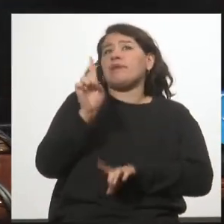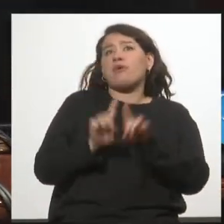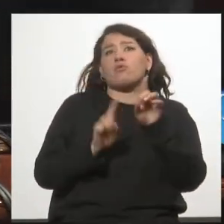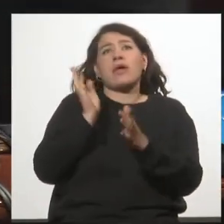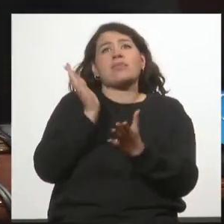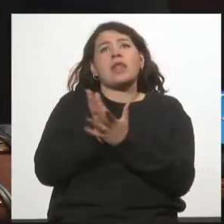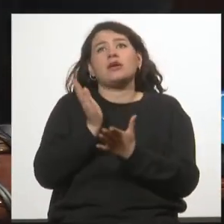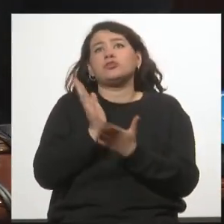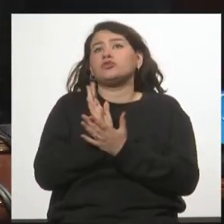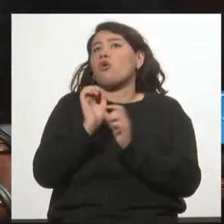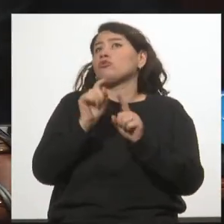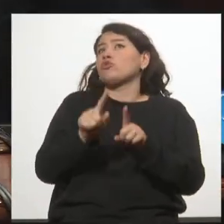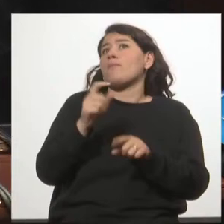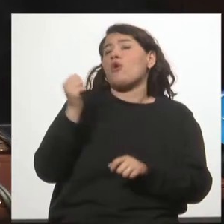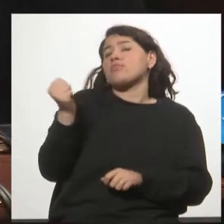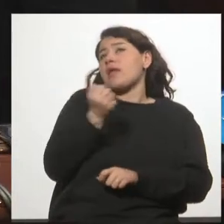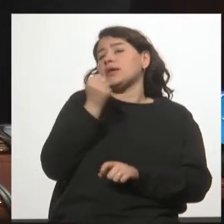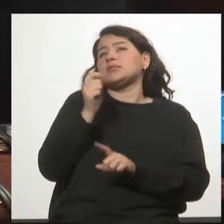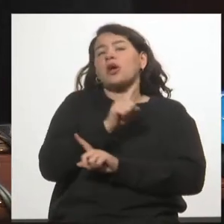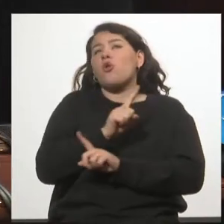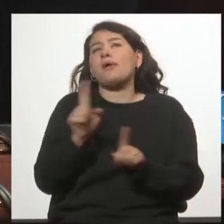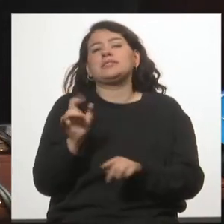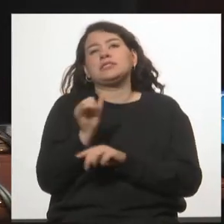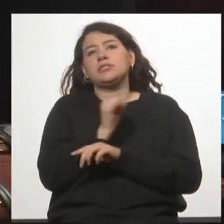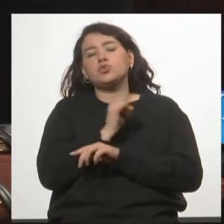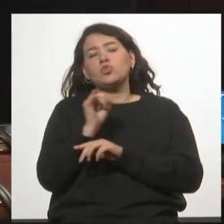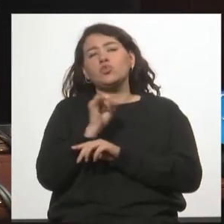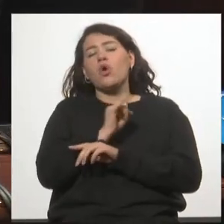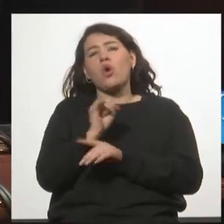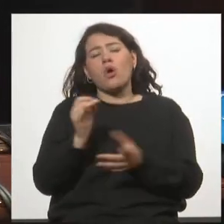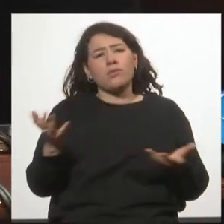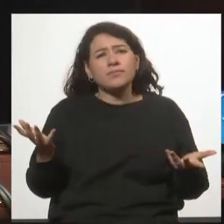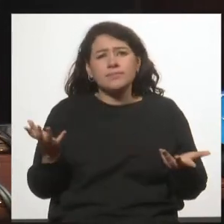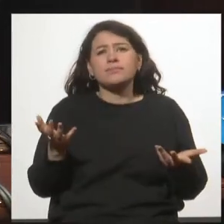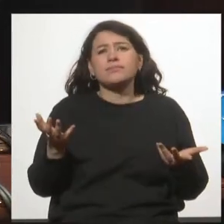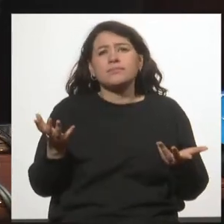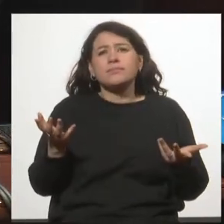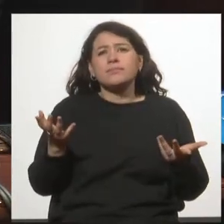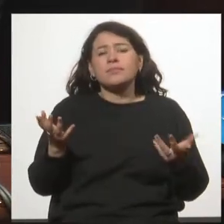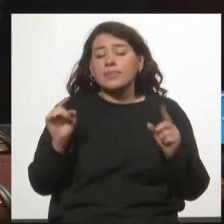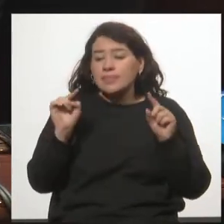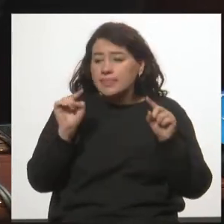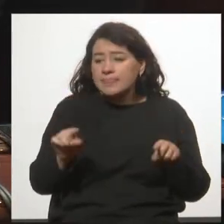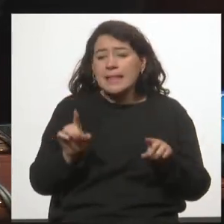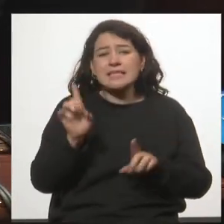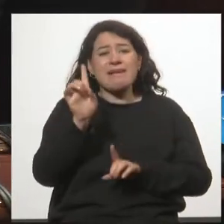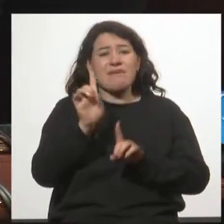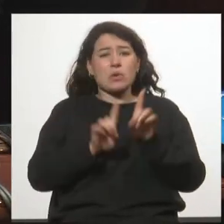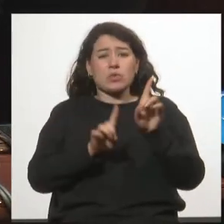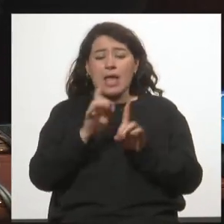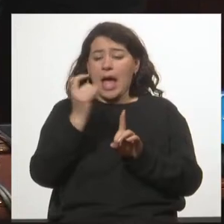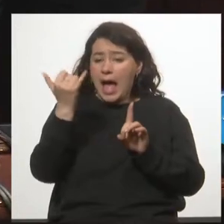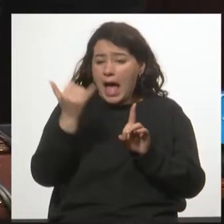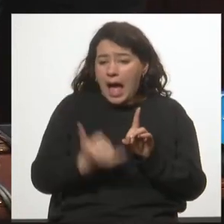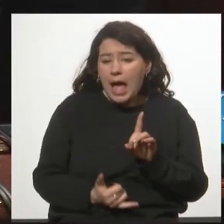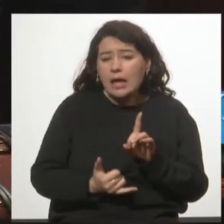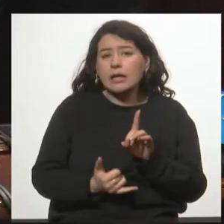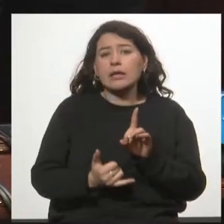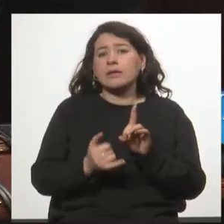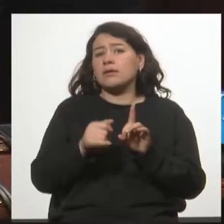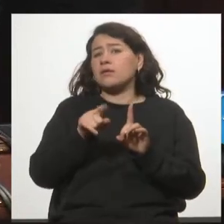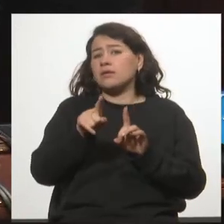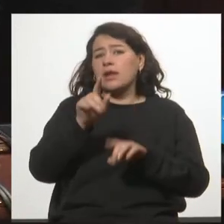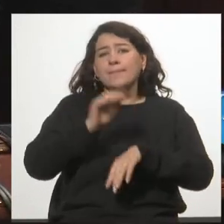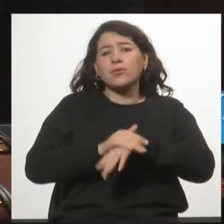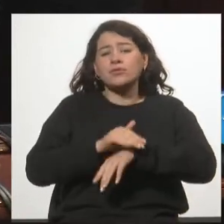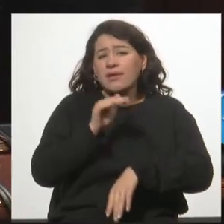derecho con todo su prestigio que no era el instituto que de esa facultad tiene esa